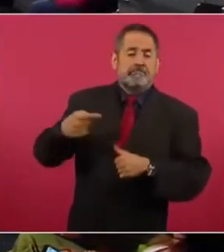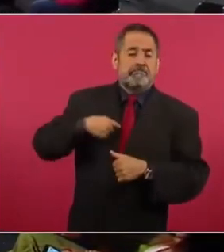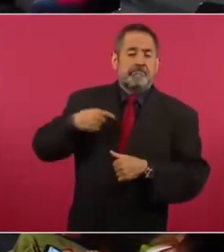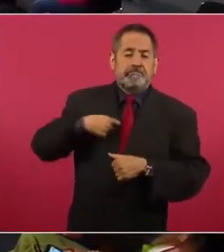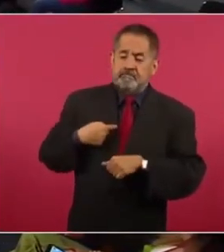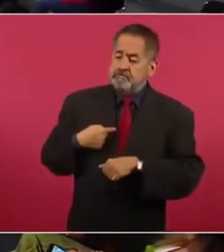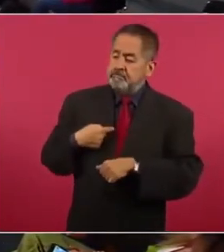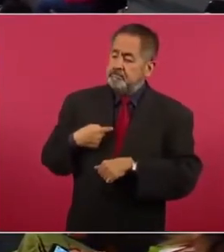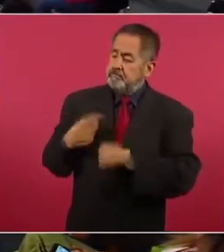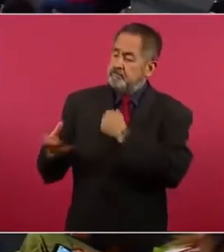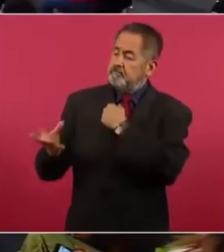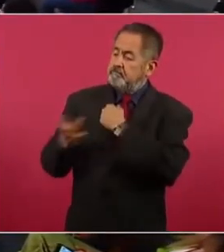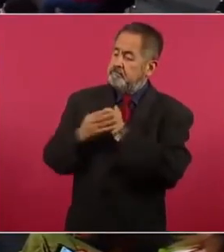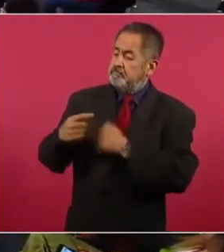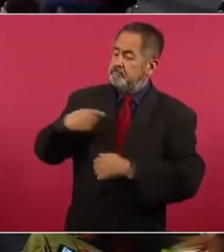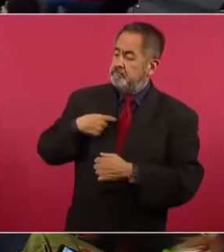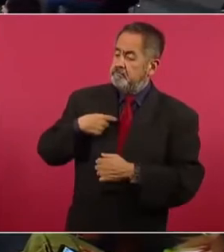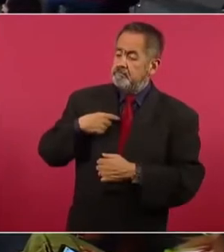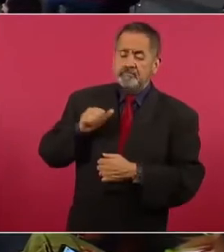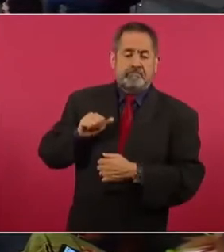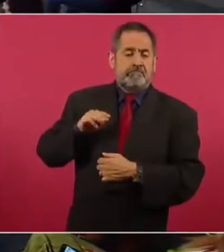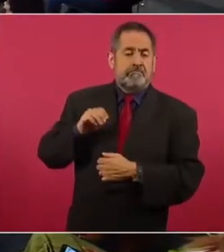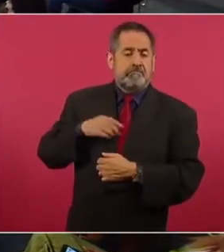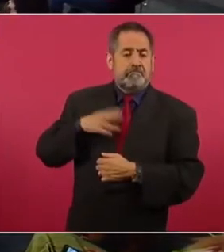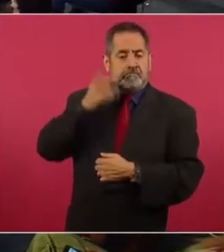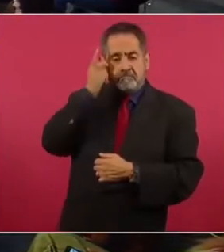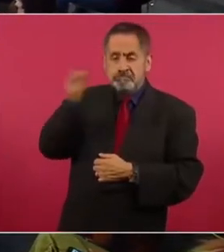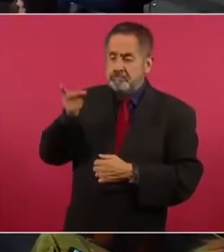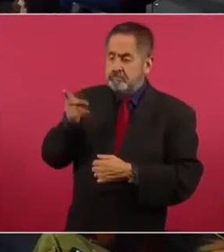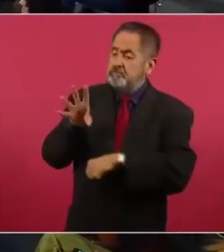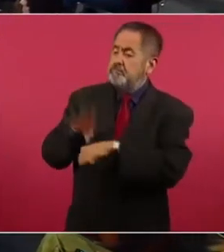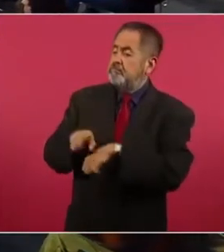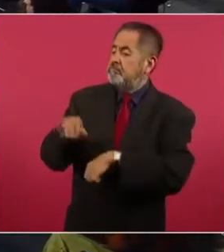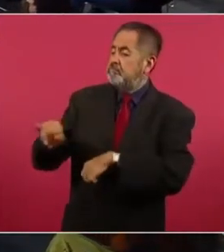le tenían que pedir permiso al amo.